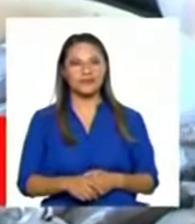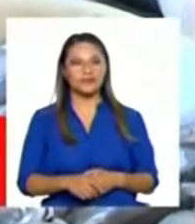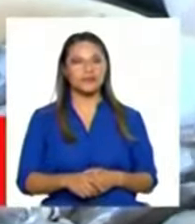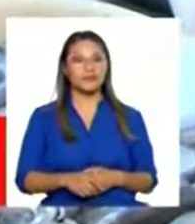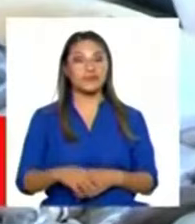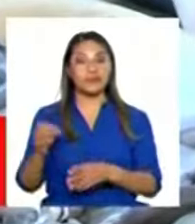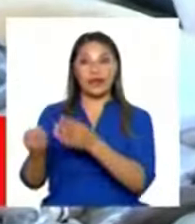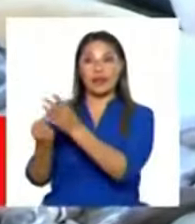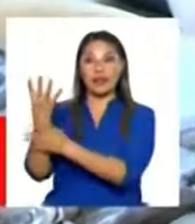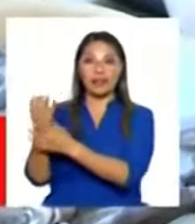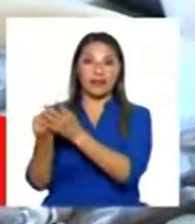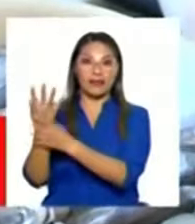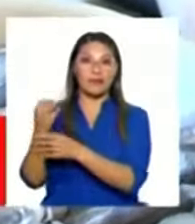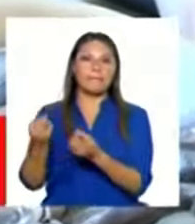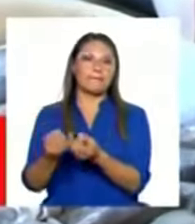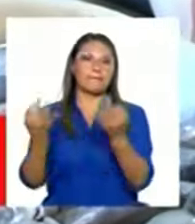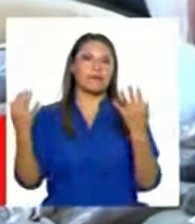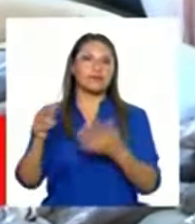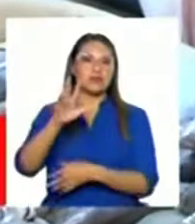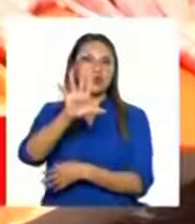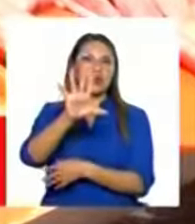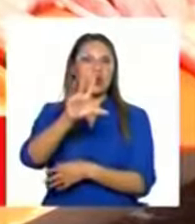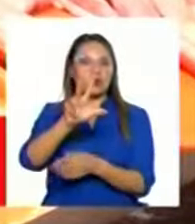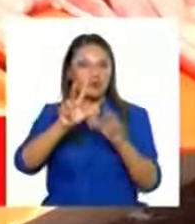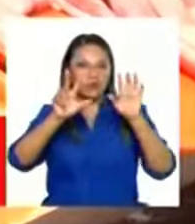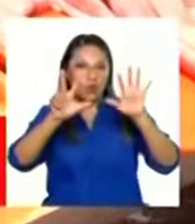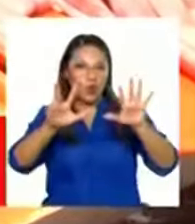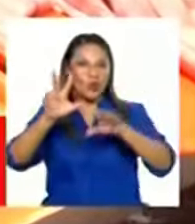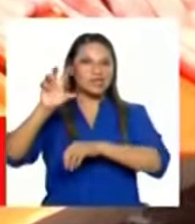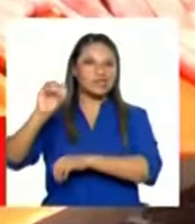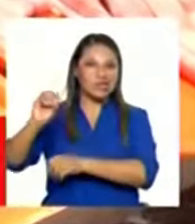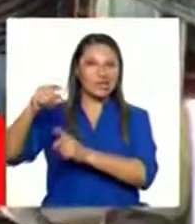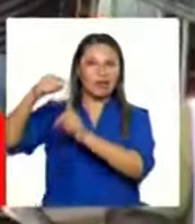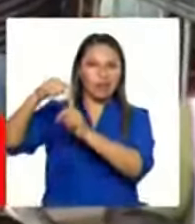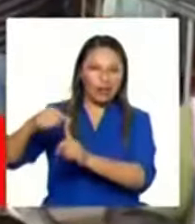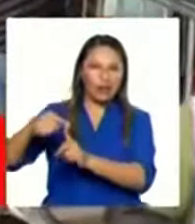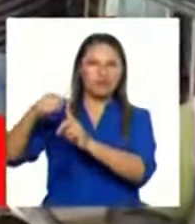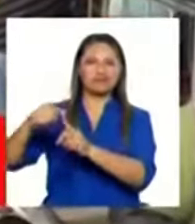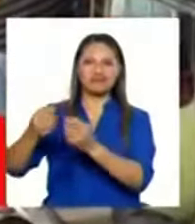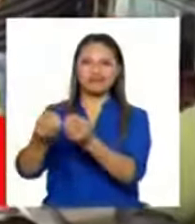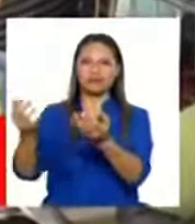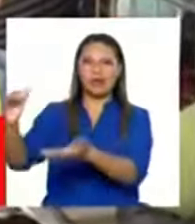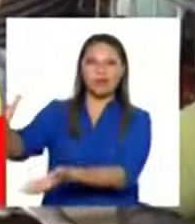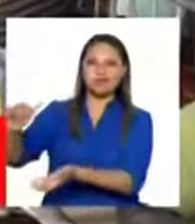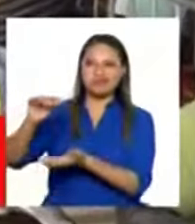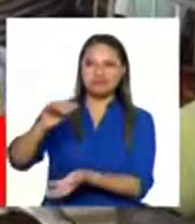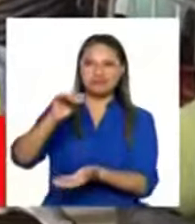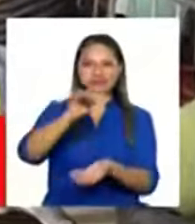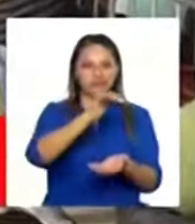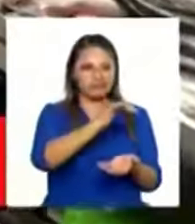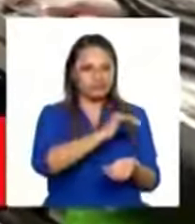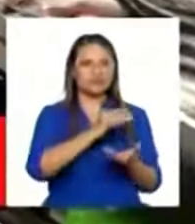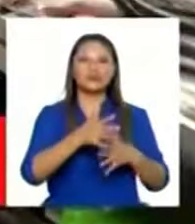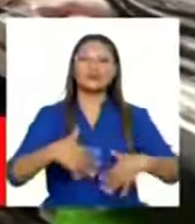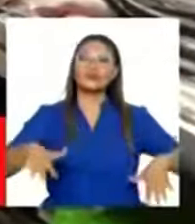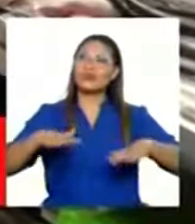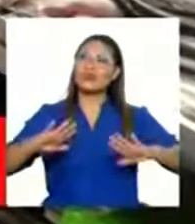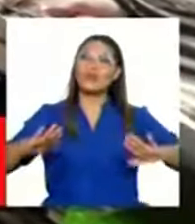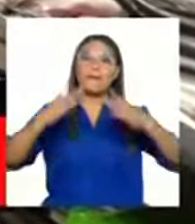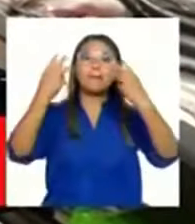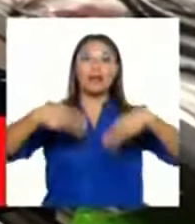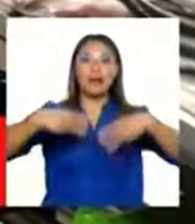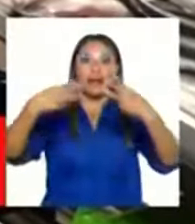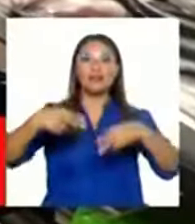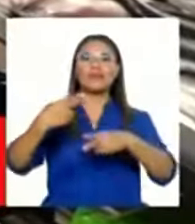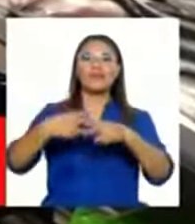En Arequipa, más de 80 toneladas de pescado y marisco ingresaron al mercado pesquero El Palomar. Con